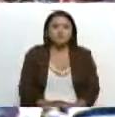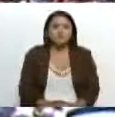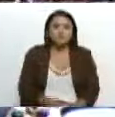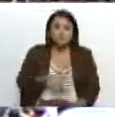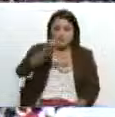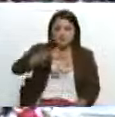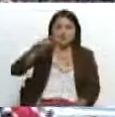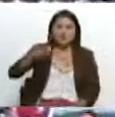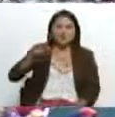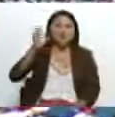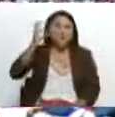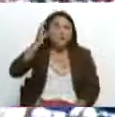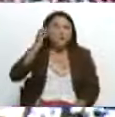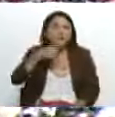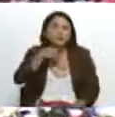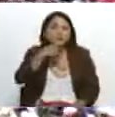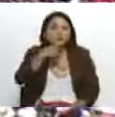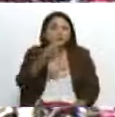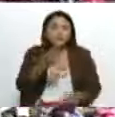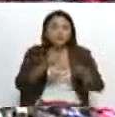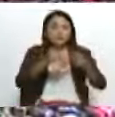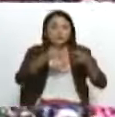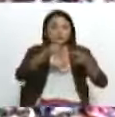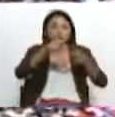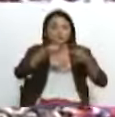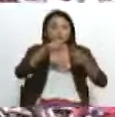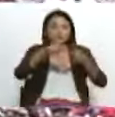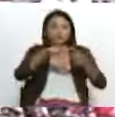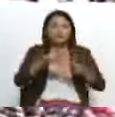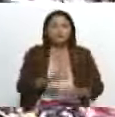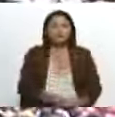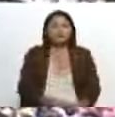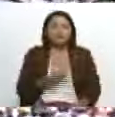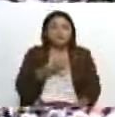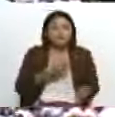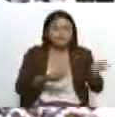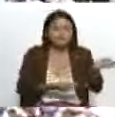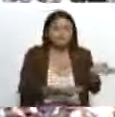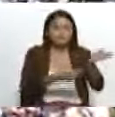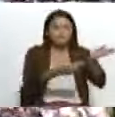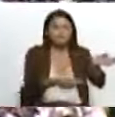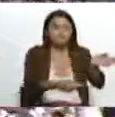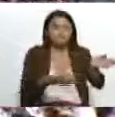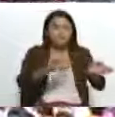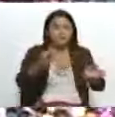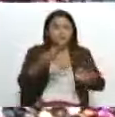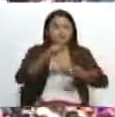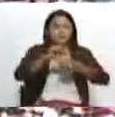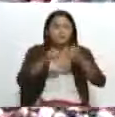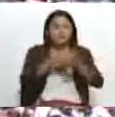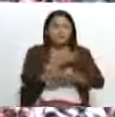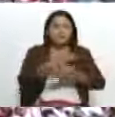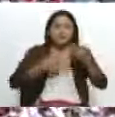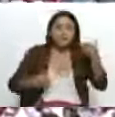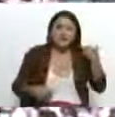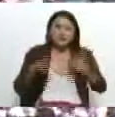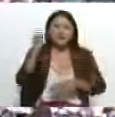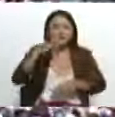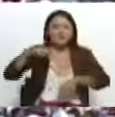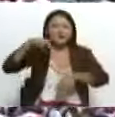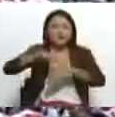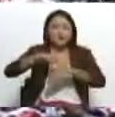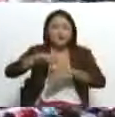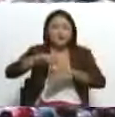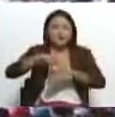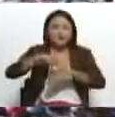voceras, María Albertina y Areli Jocelyn, entregan al primer vicepresidente de la Asamblea